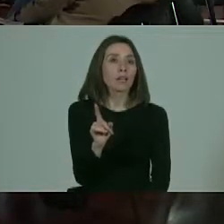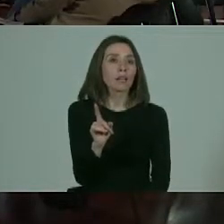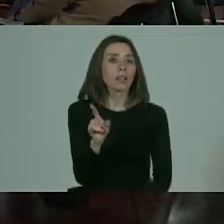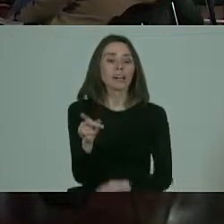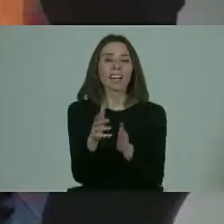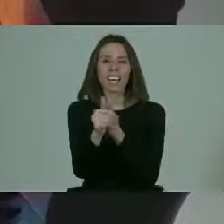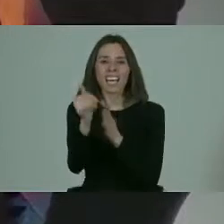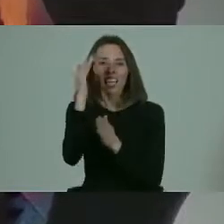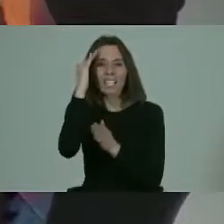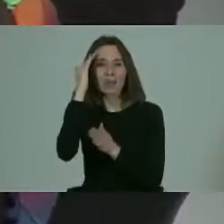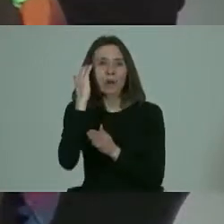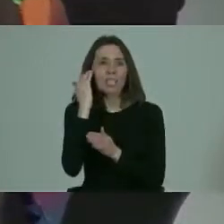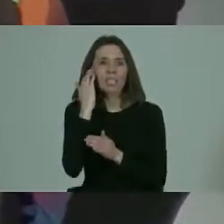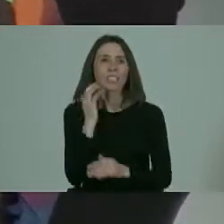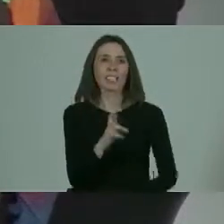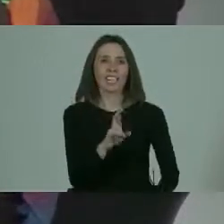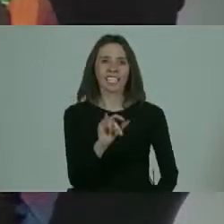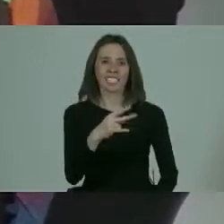es